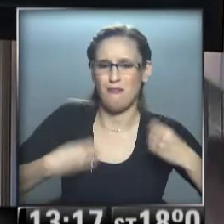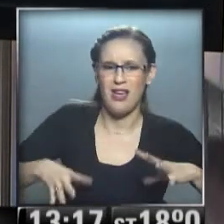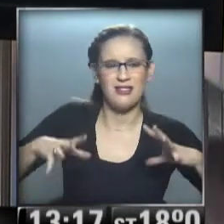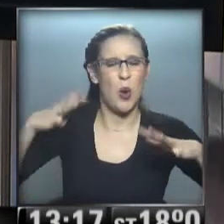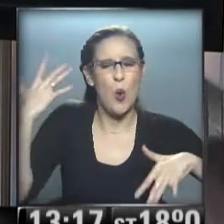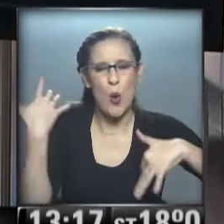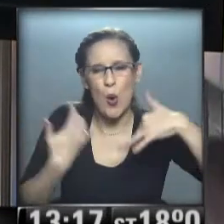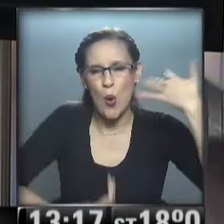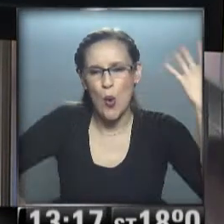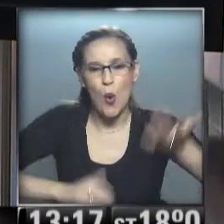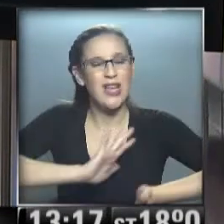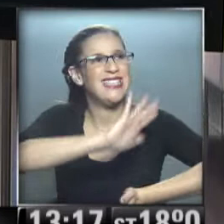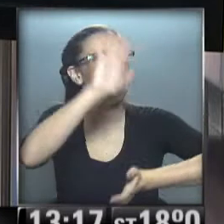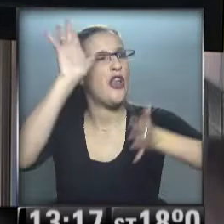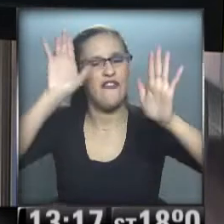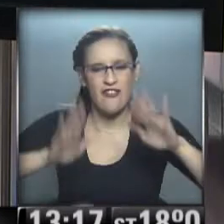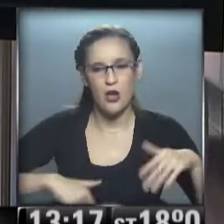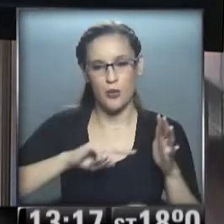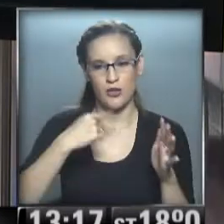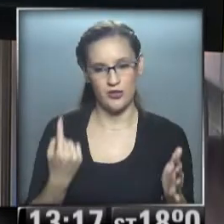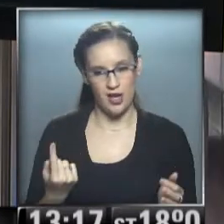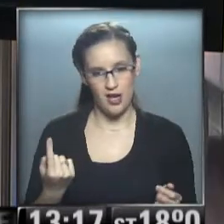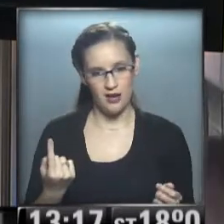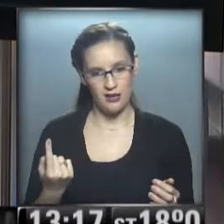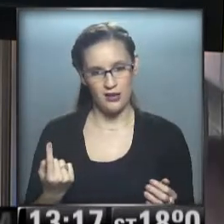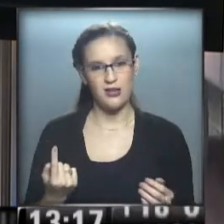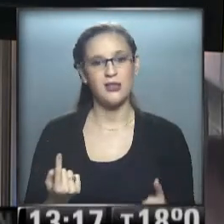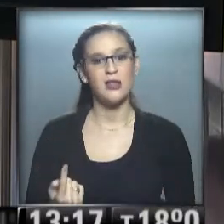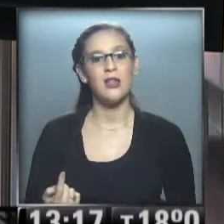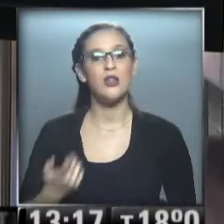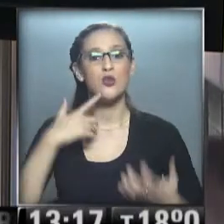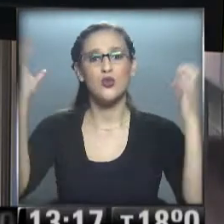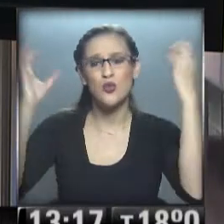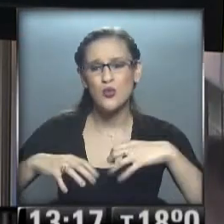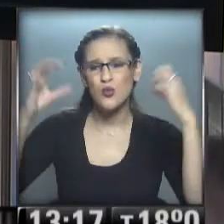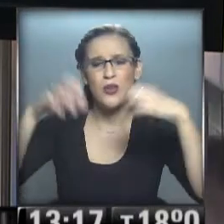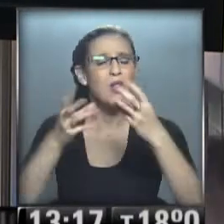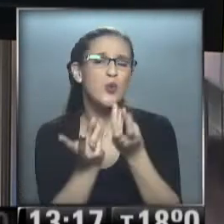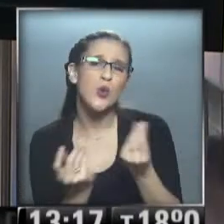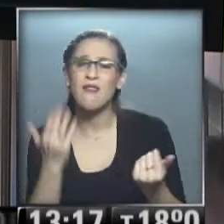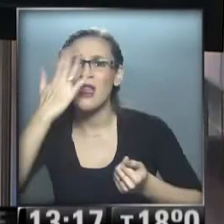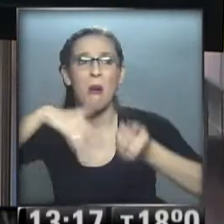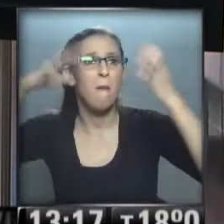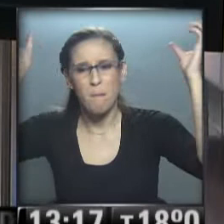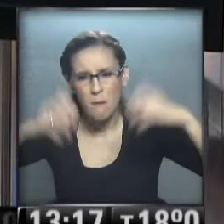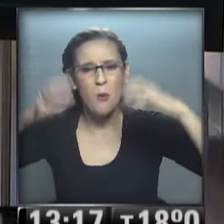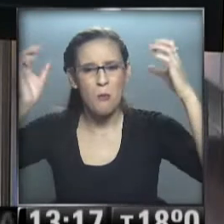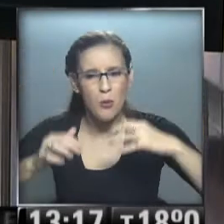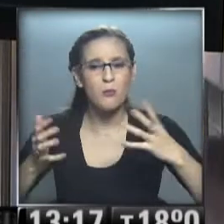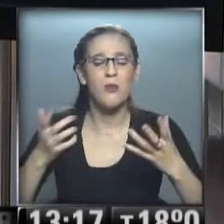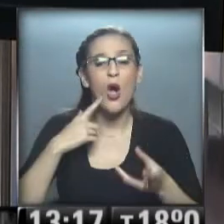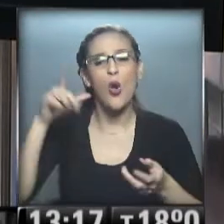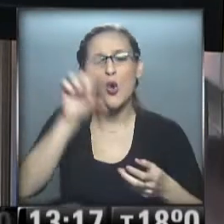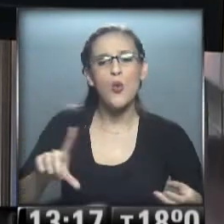pero muchísimo cielo gris en la ciudad de Buenos Aires, en el Gran Buenos Aires. Lluvias débiles, intermitentes. ¿Y cómo va a terminar este